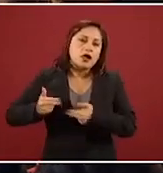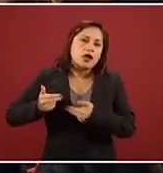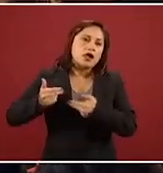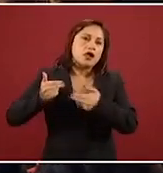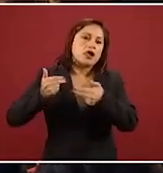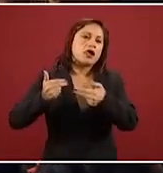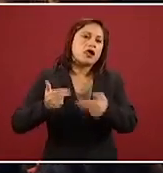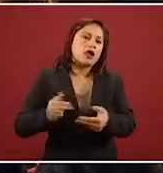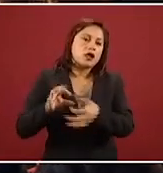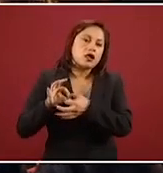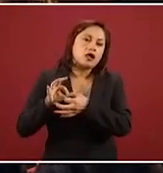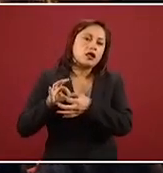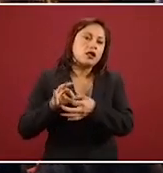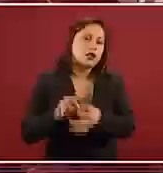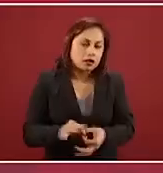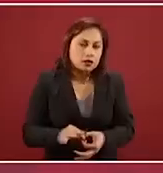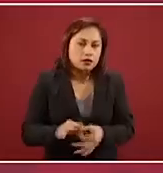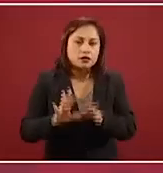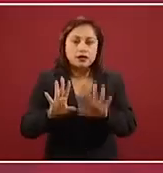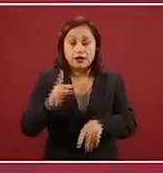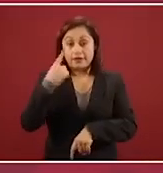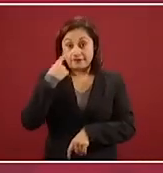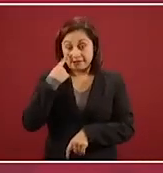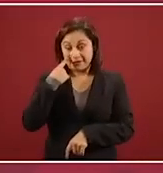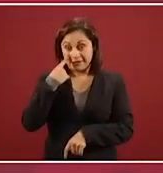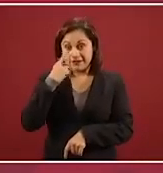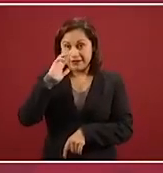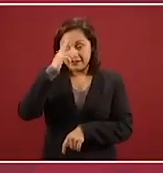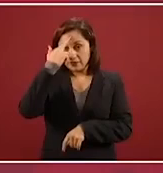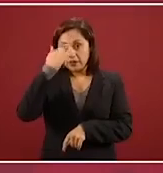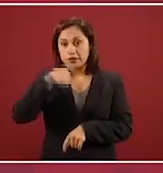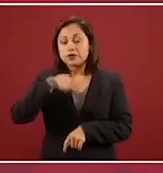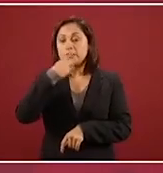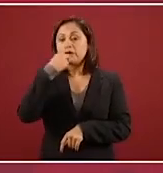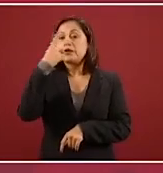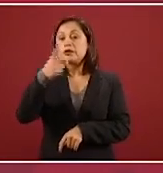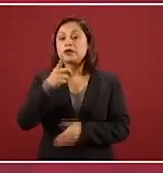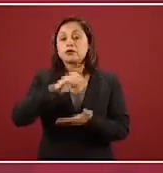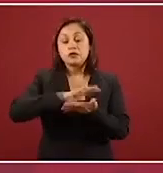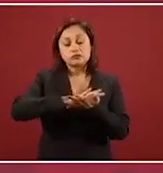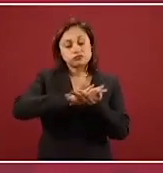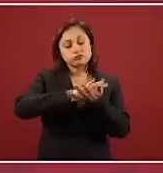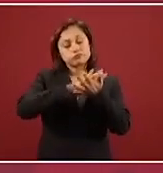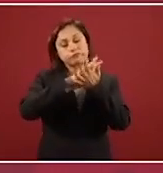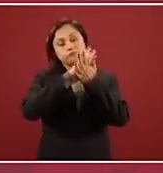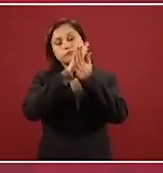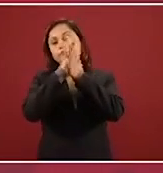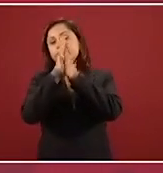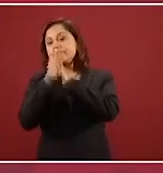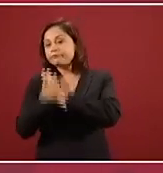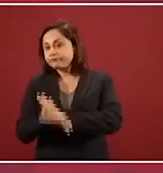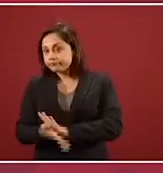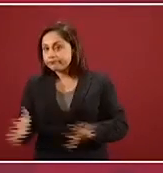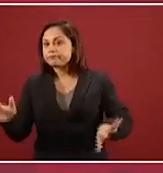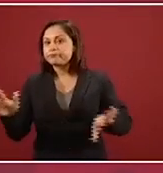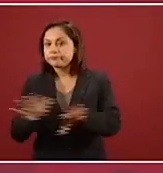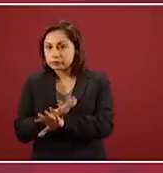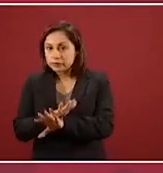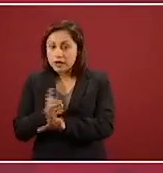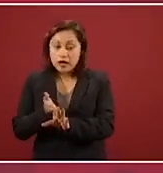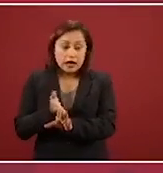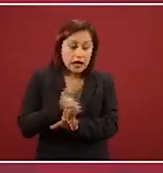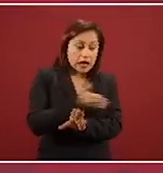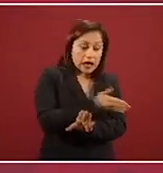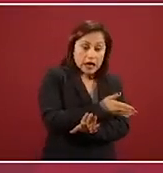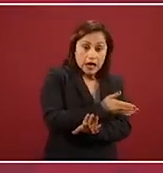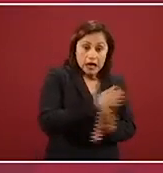Que estamos en un periodo de transición, lo viejo no acaba de morir y lo nuevo no